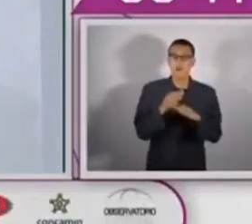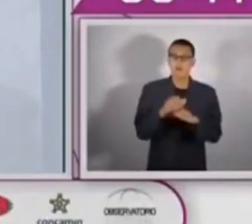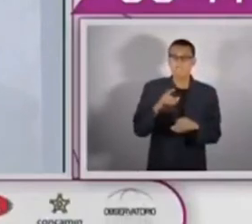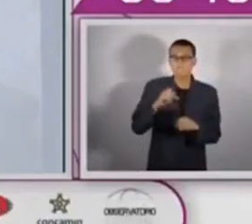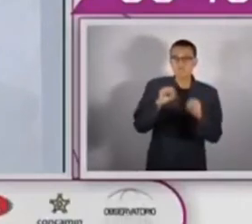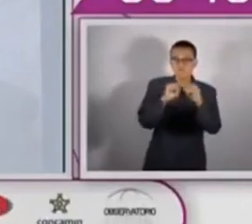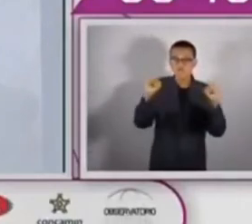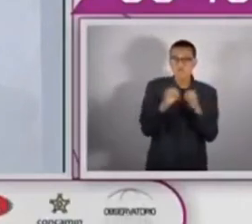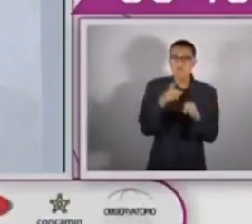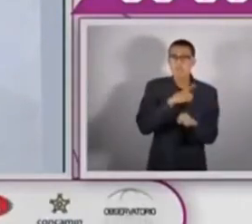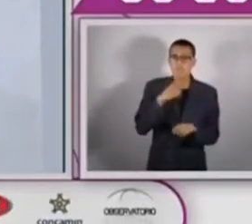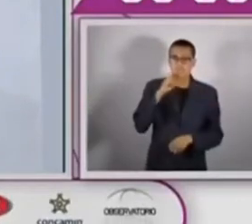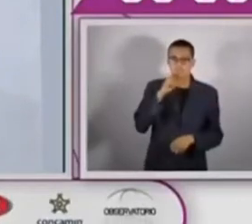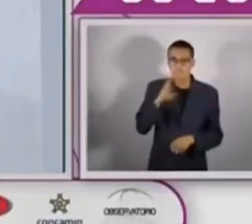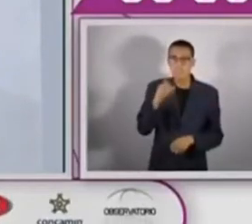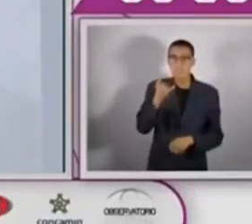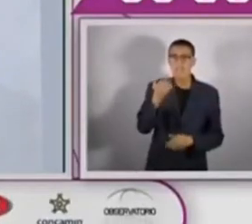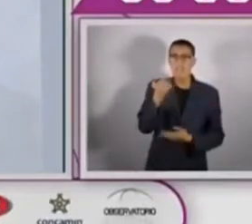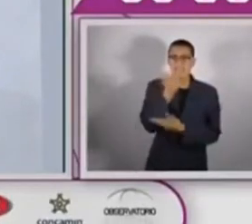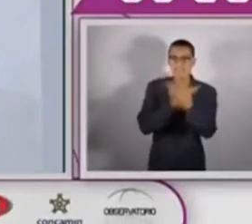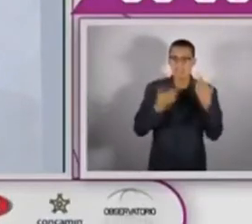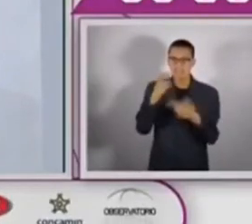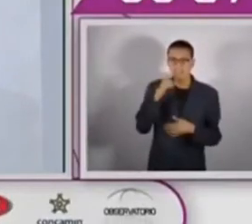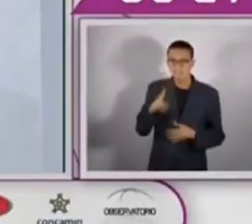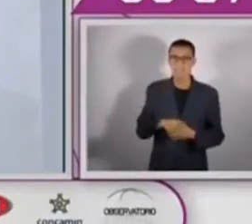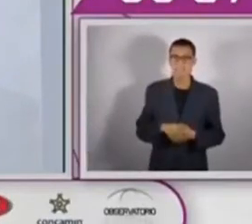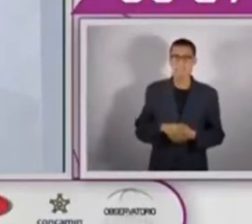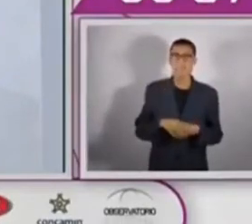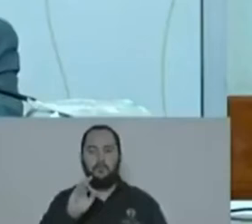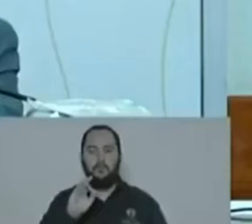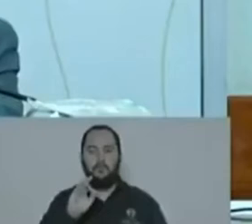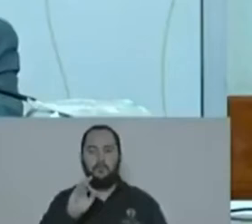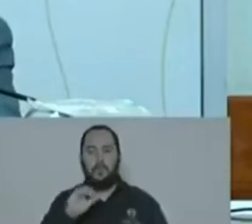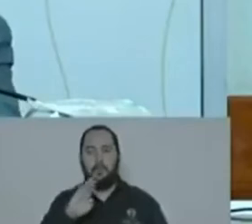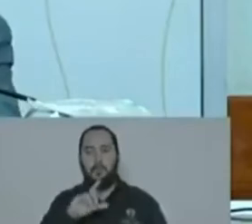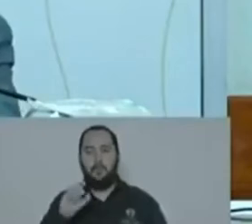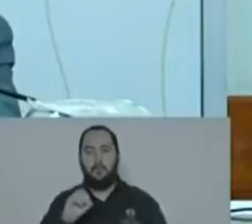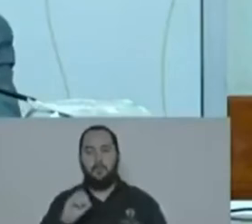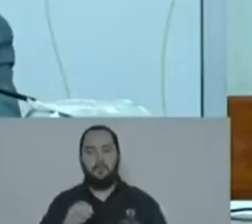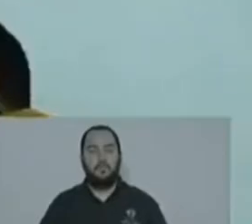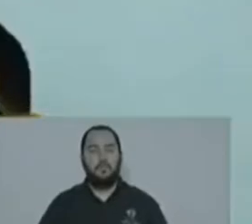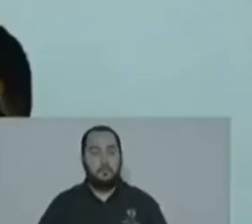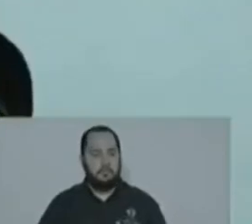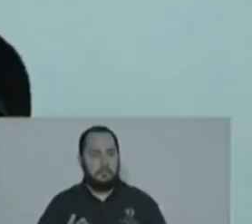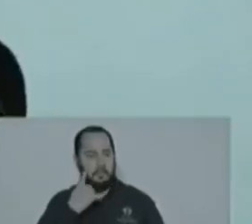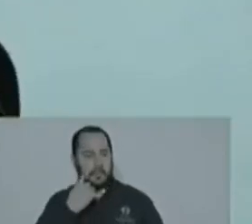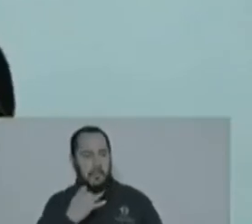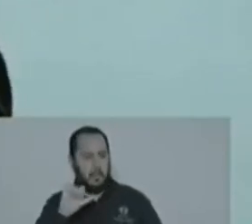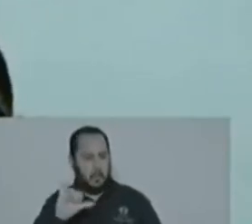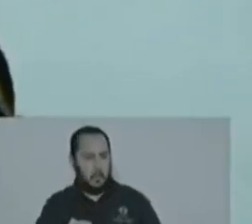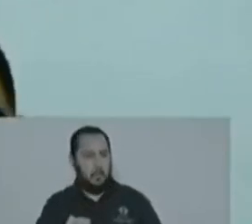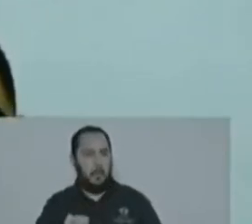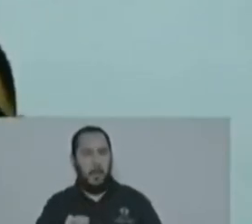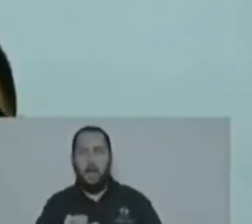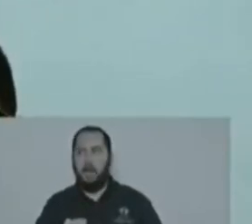Chihuahua, lugares donde la autoridad electoral entendió su responsabilidad de darle a los votantes la oportunidad de comparar propuestas de los